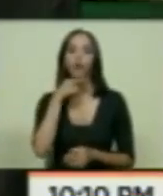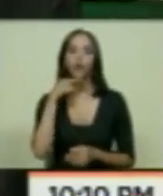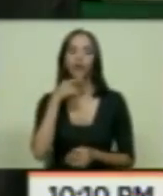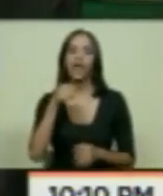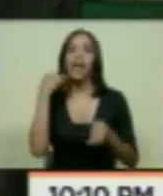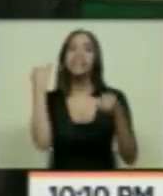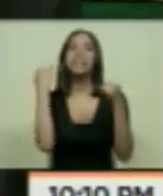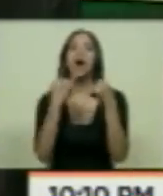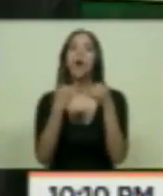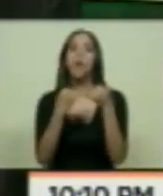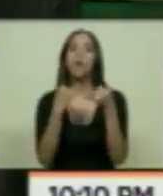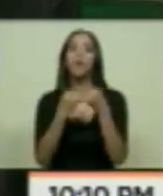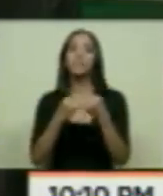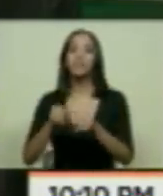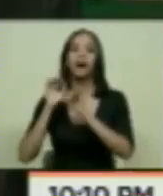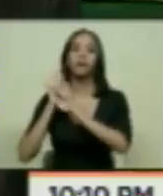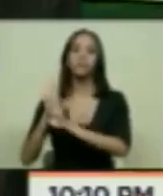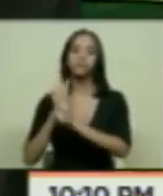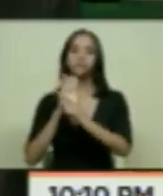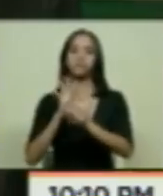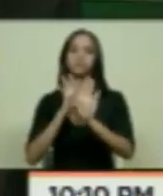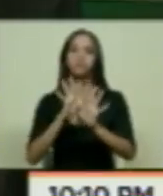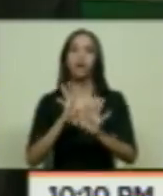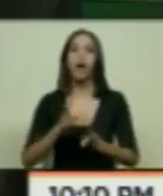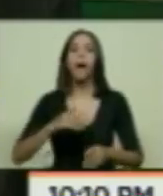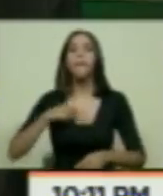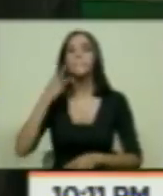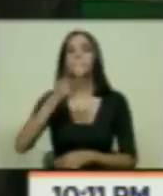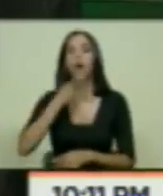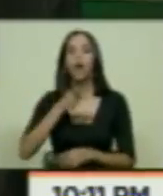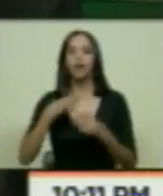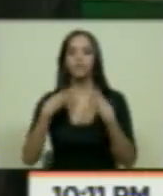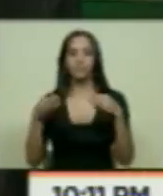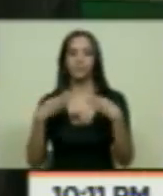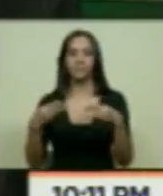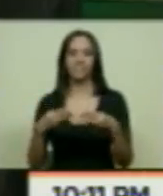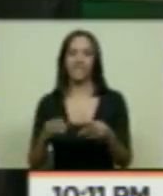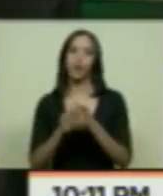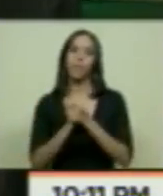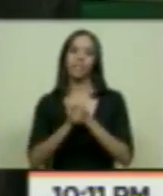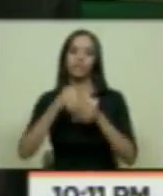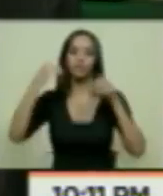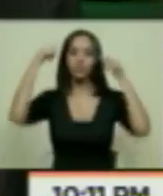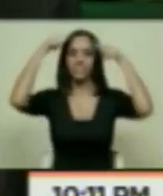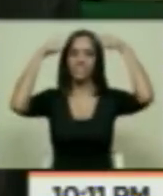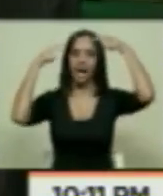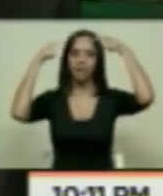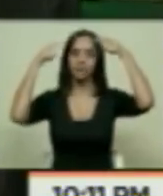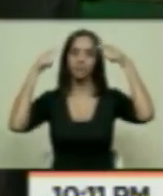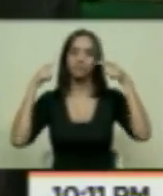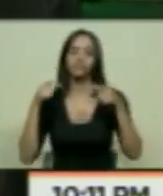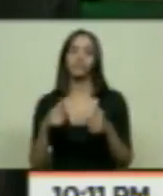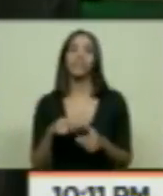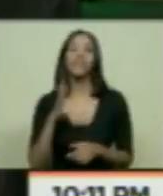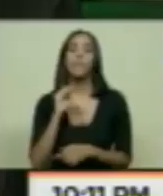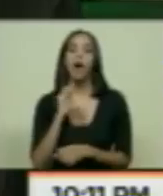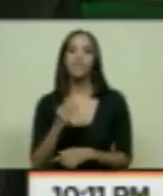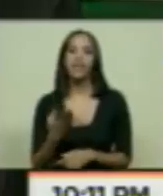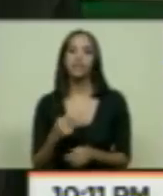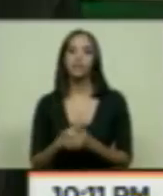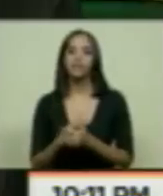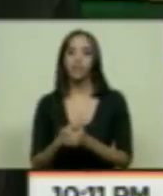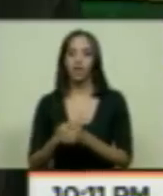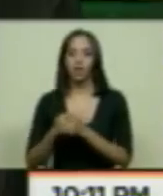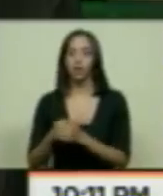última manifestación política, pública, del compañero Hugo Chávez. Estamos hablando de un recorrido